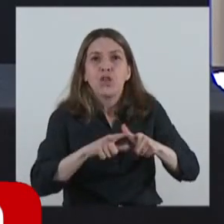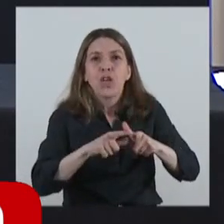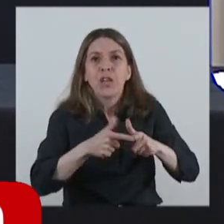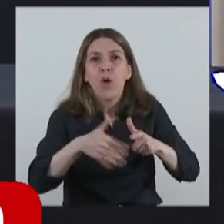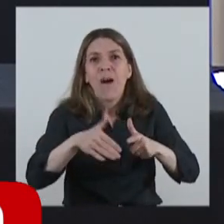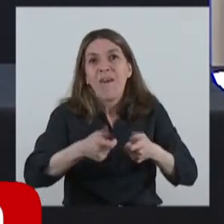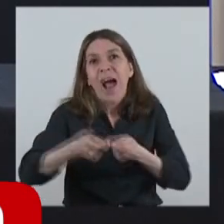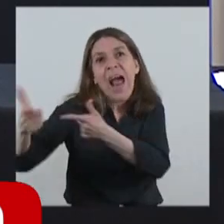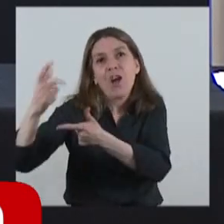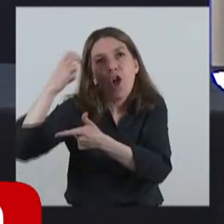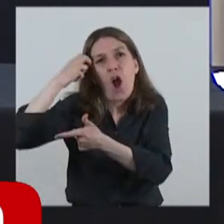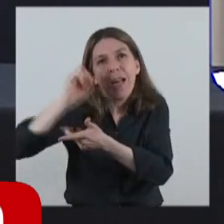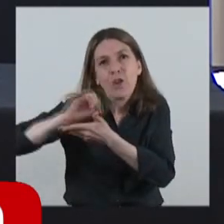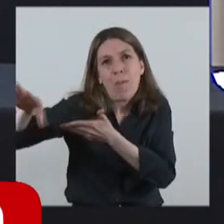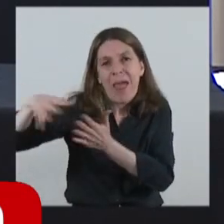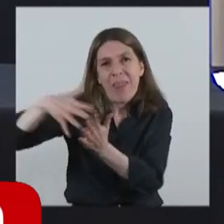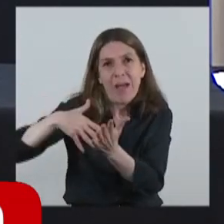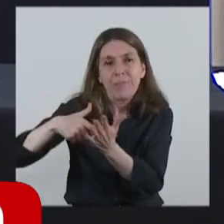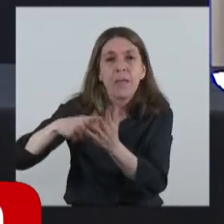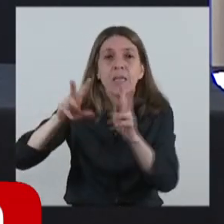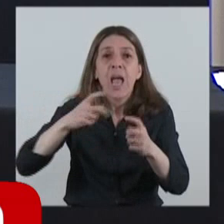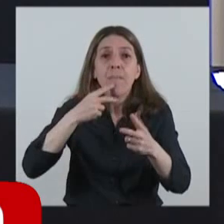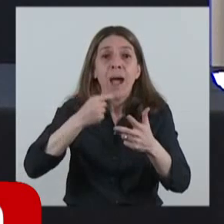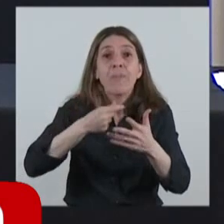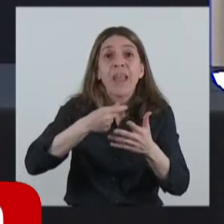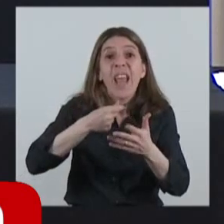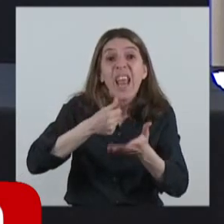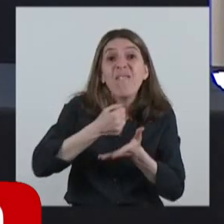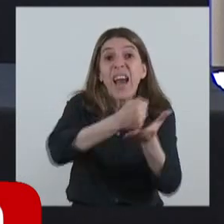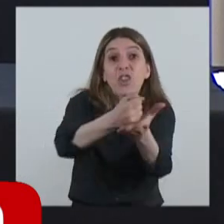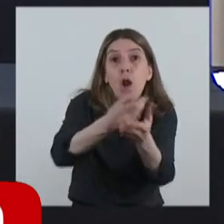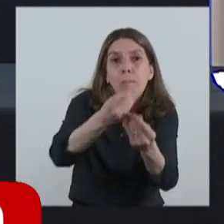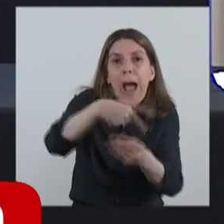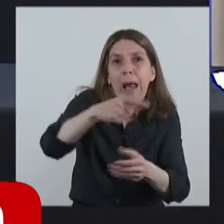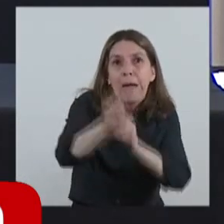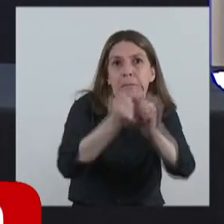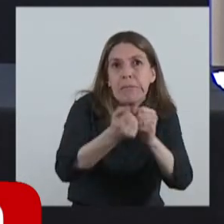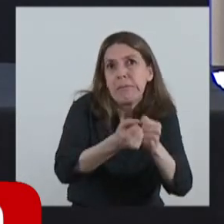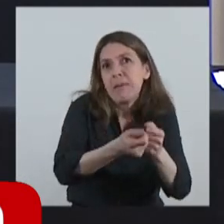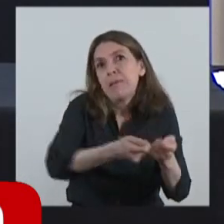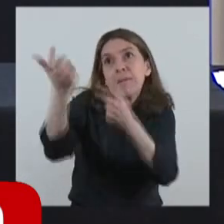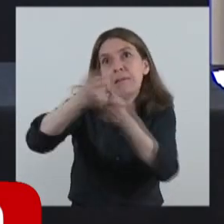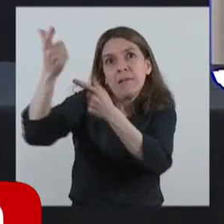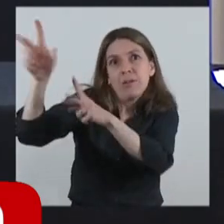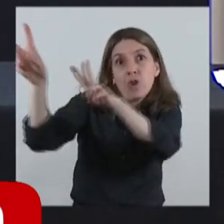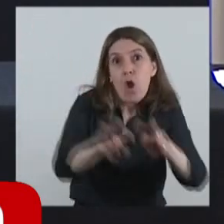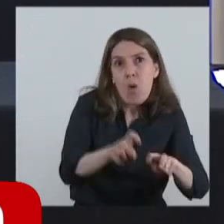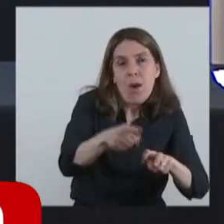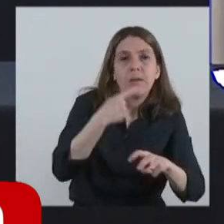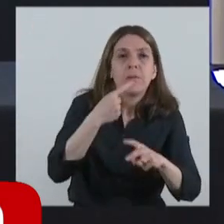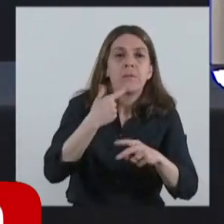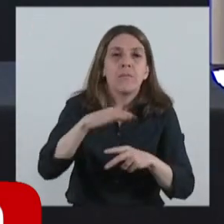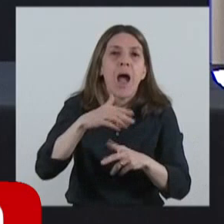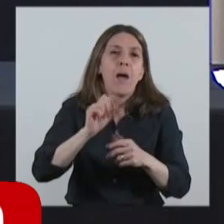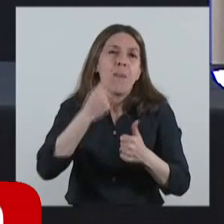que se estará enviando al Congreso de la Nación. Con respecto a la inversión externa, simplemente digo unas pocas palabras y le doy el lugar al ministro Culfas.